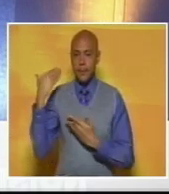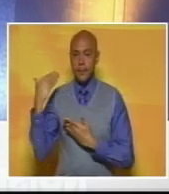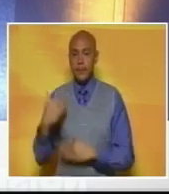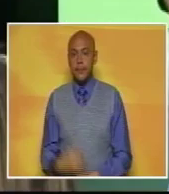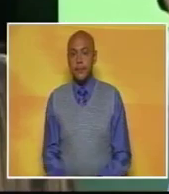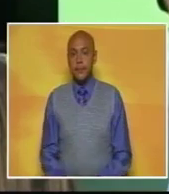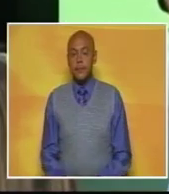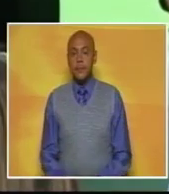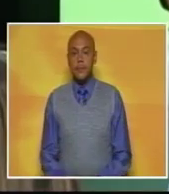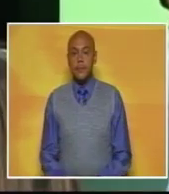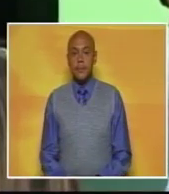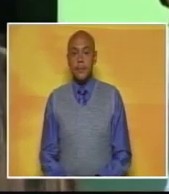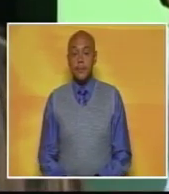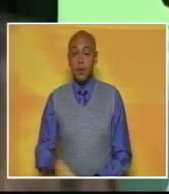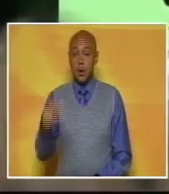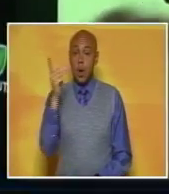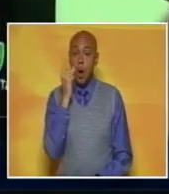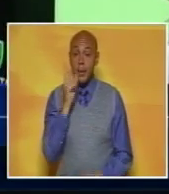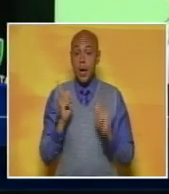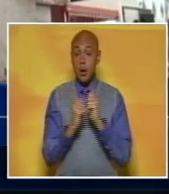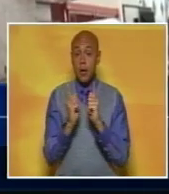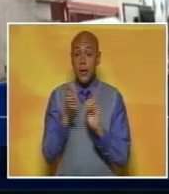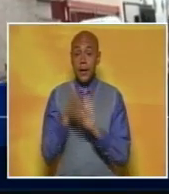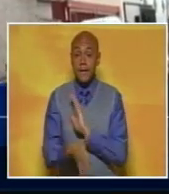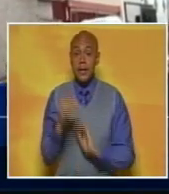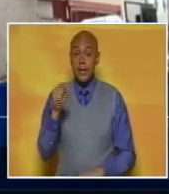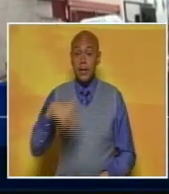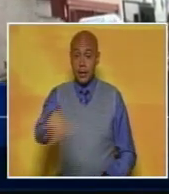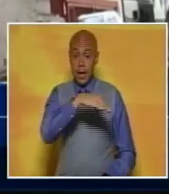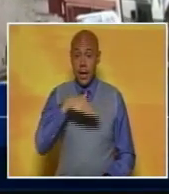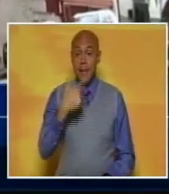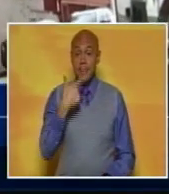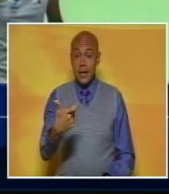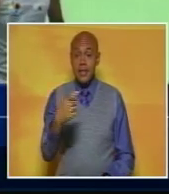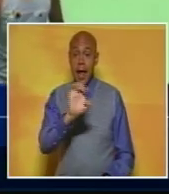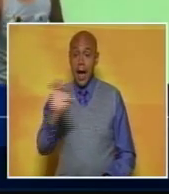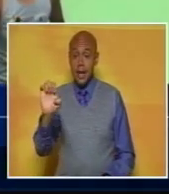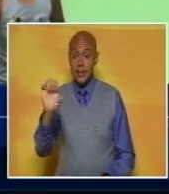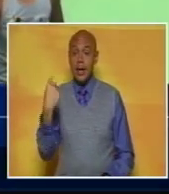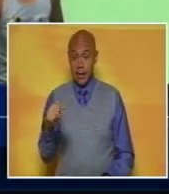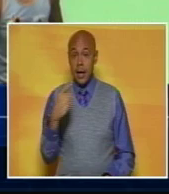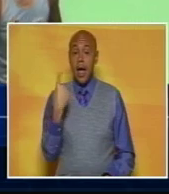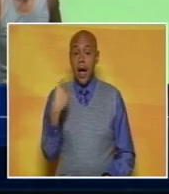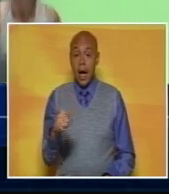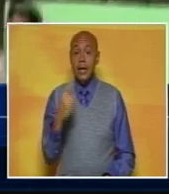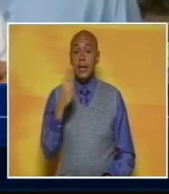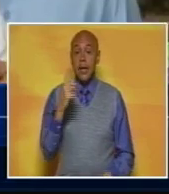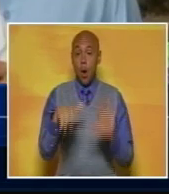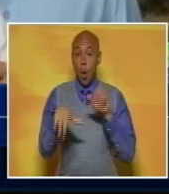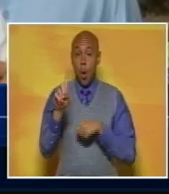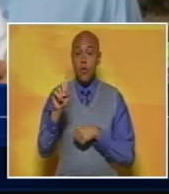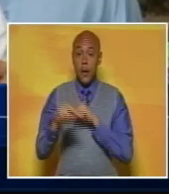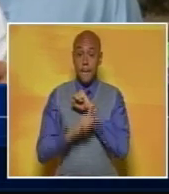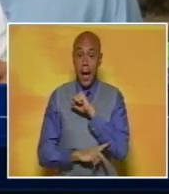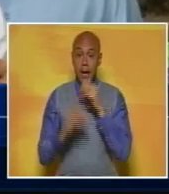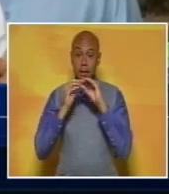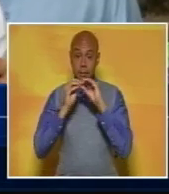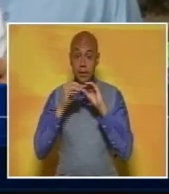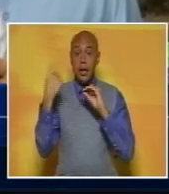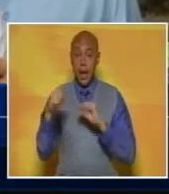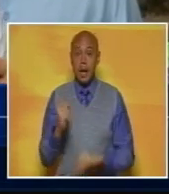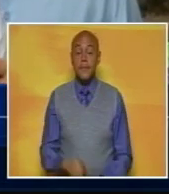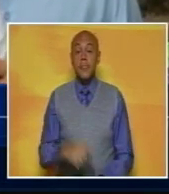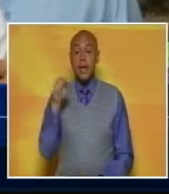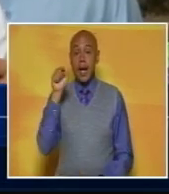información. Las declaraciones las ofreció desde Prados del Este, donde se entregaron los trabajos del 11º parque recuperado. Esto es un